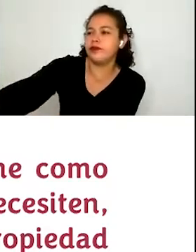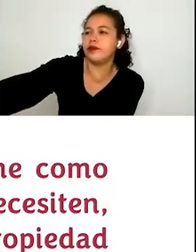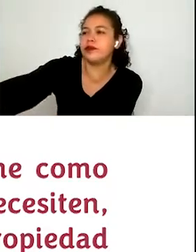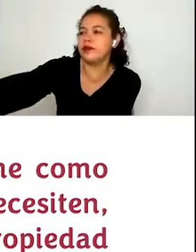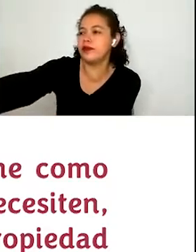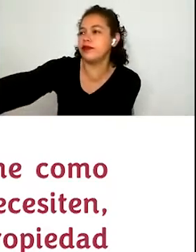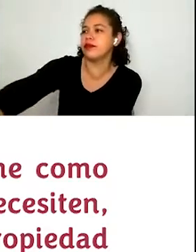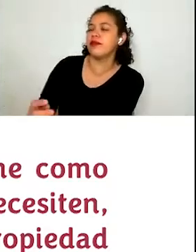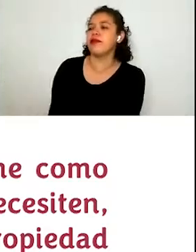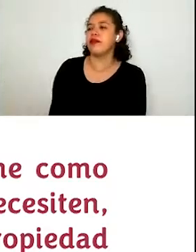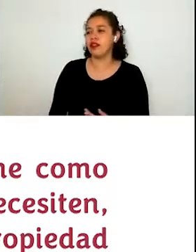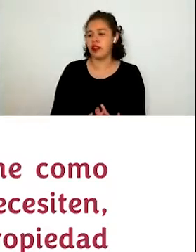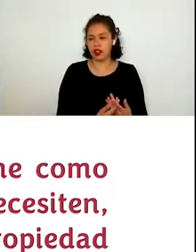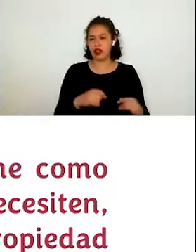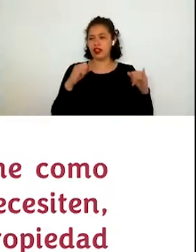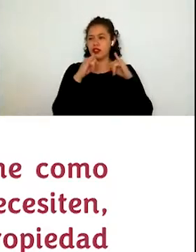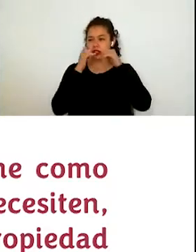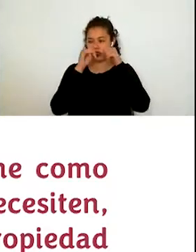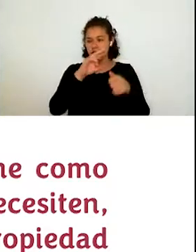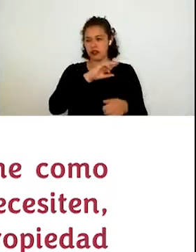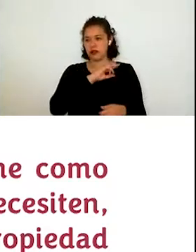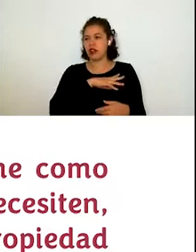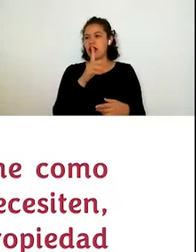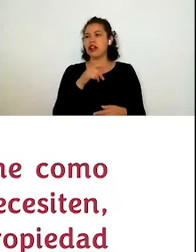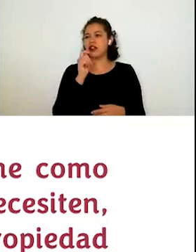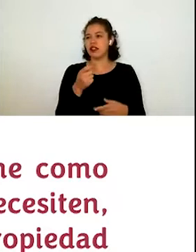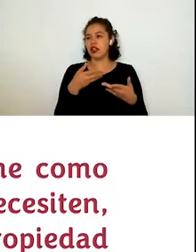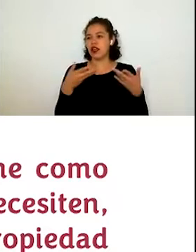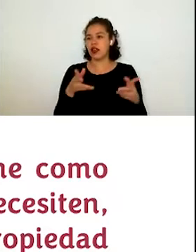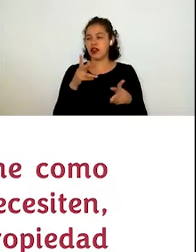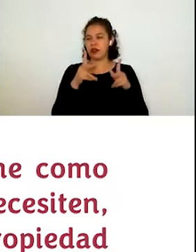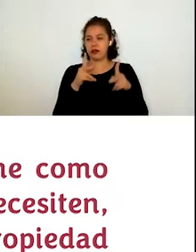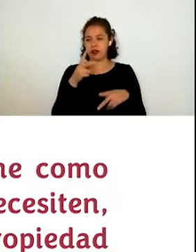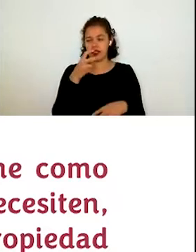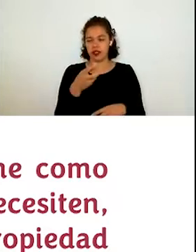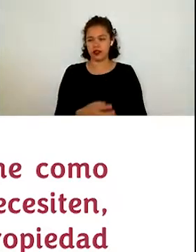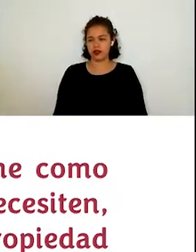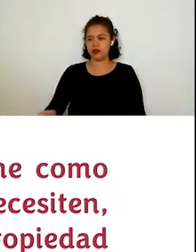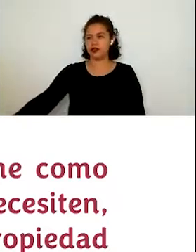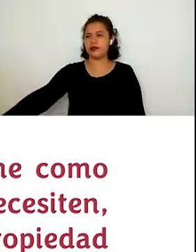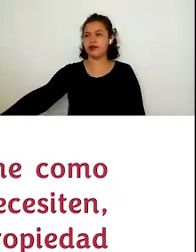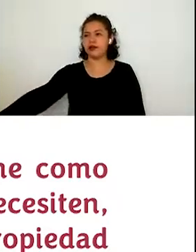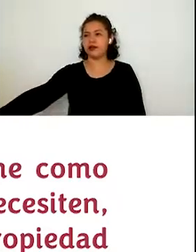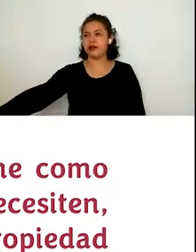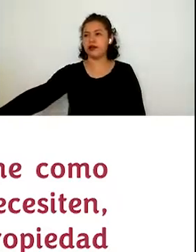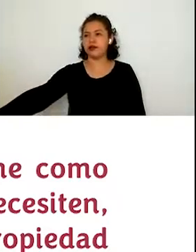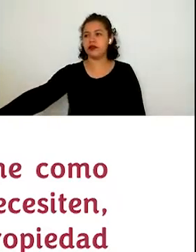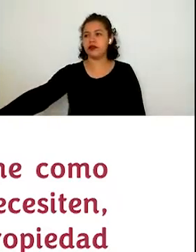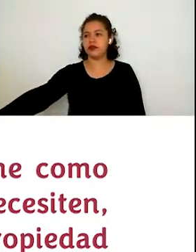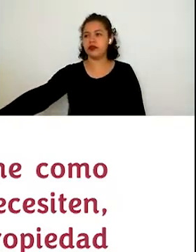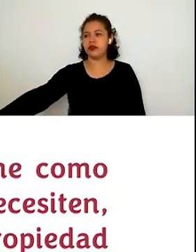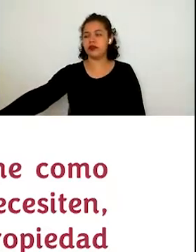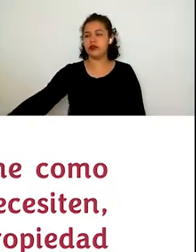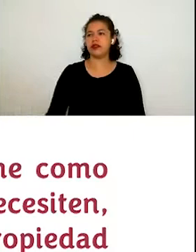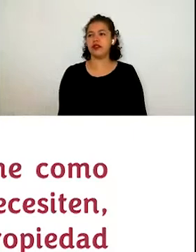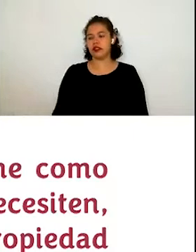privada, que es la raíz de toda esta plática. Una institución de asistencia privada se puede definir